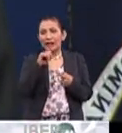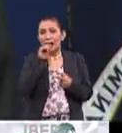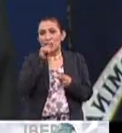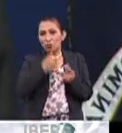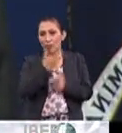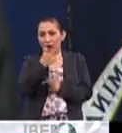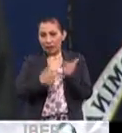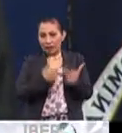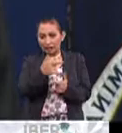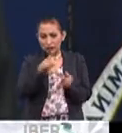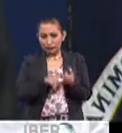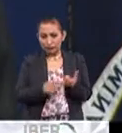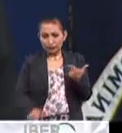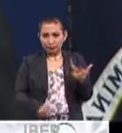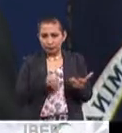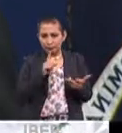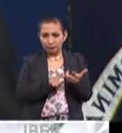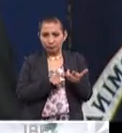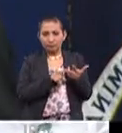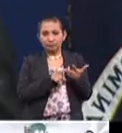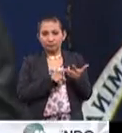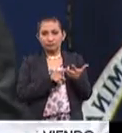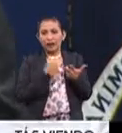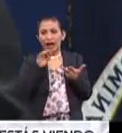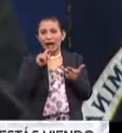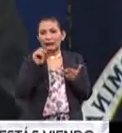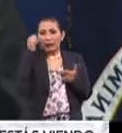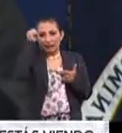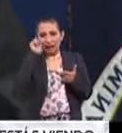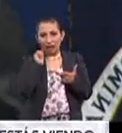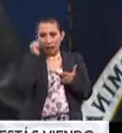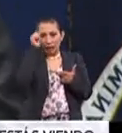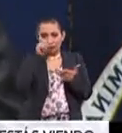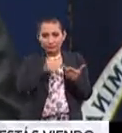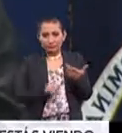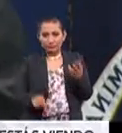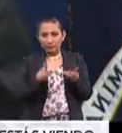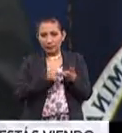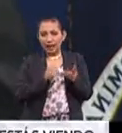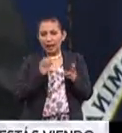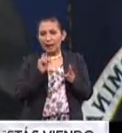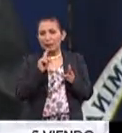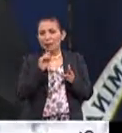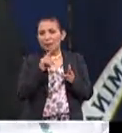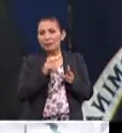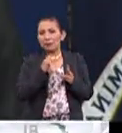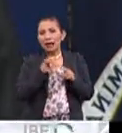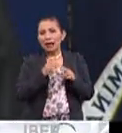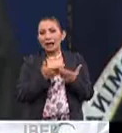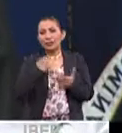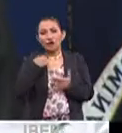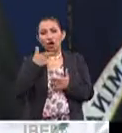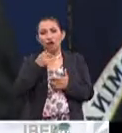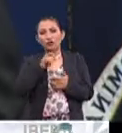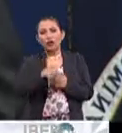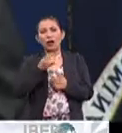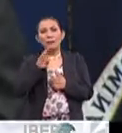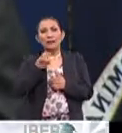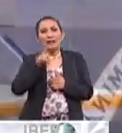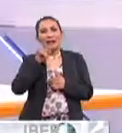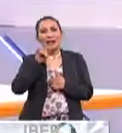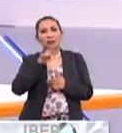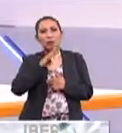Jalisco Nueva Generación, el Cártel de Sinaloa, el Clan del Golfo y el libanés